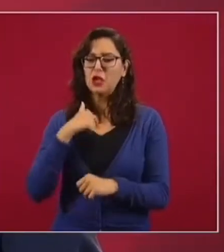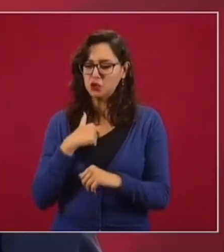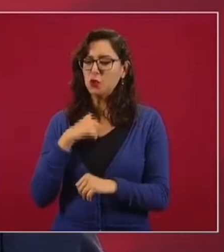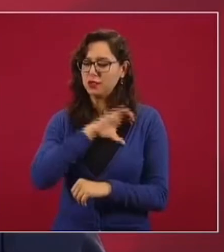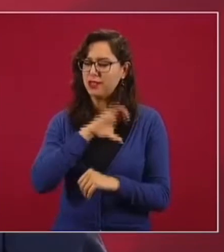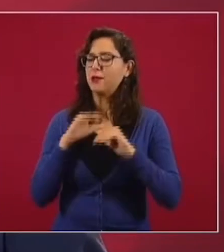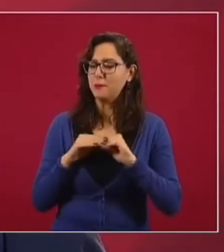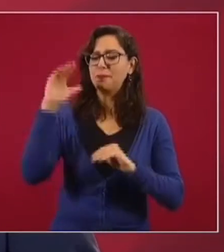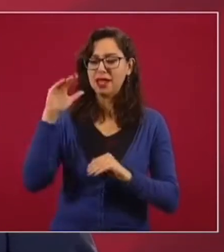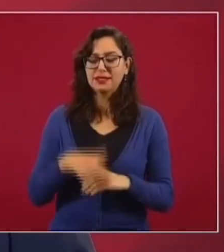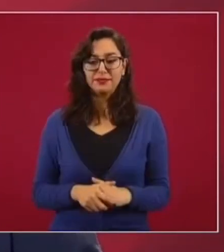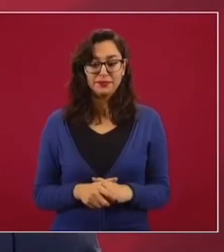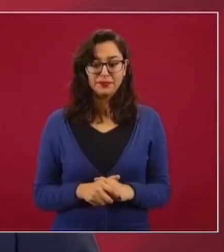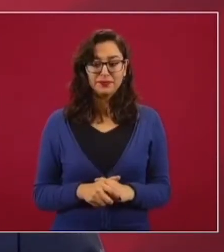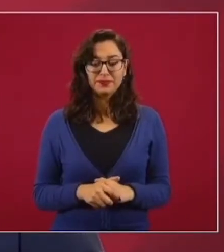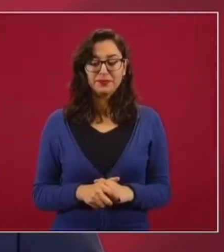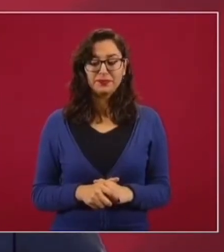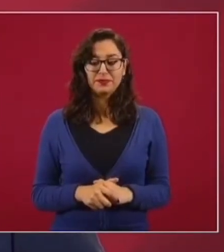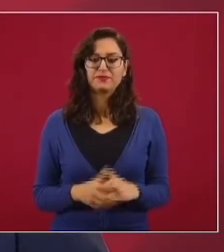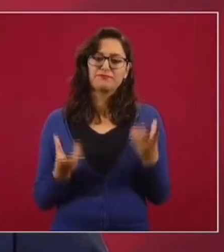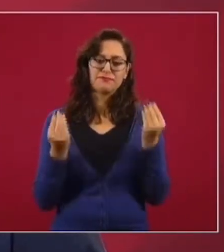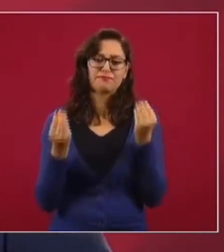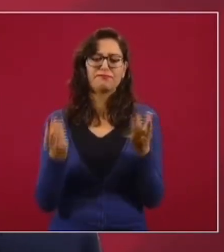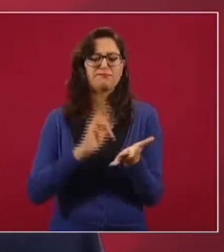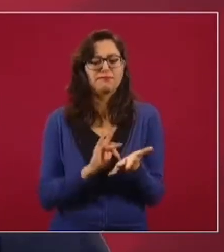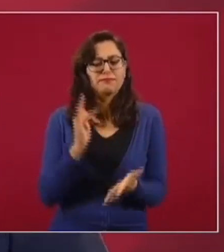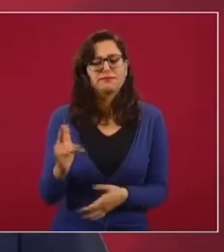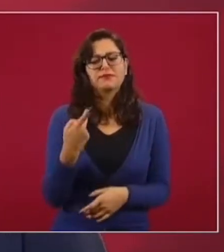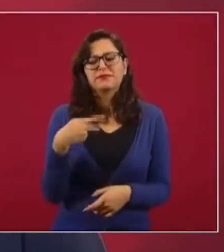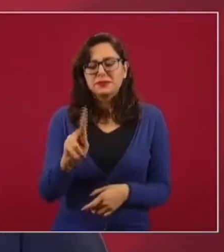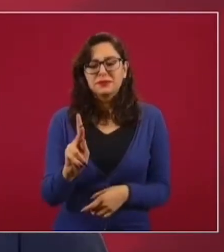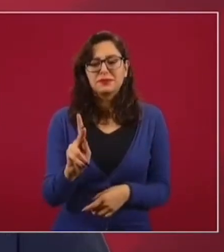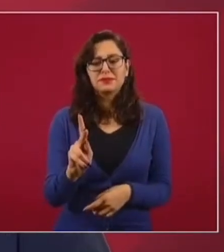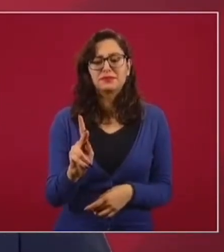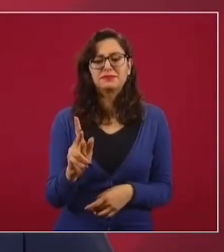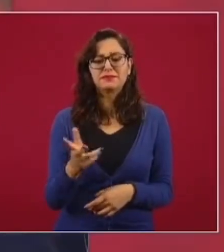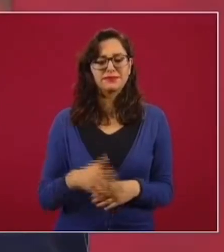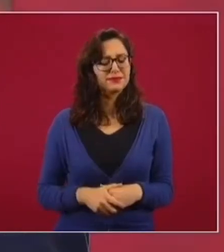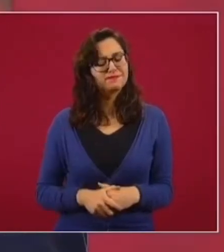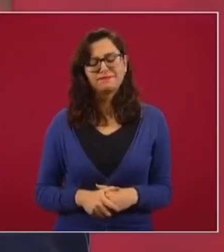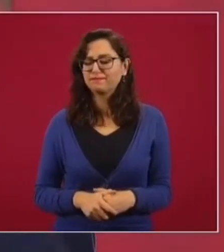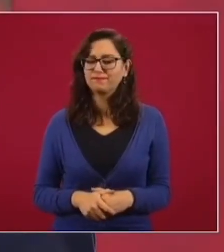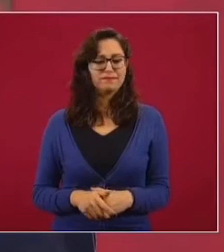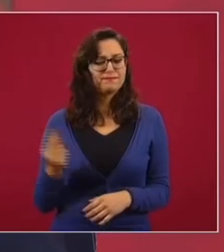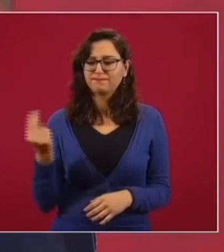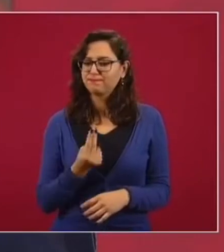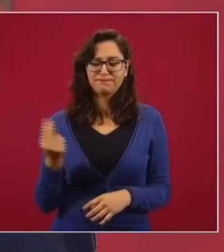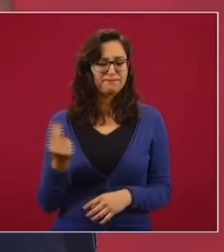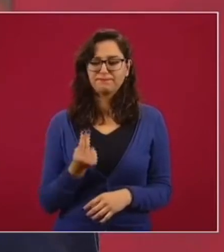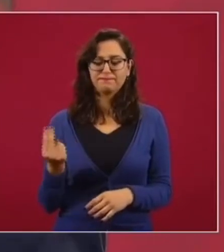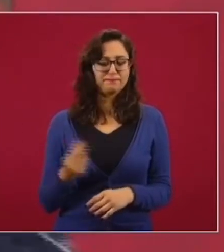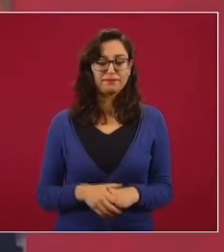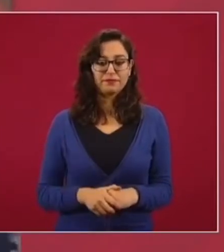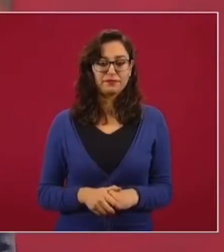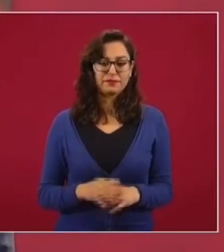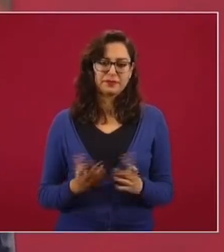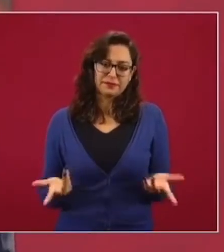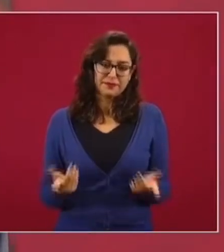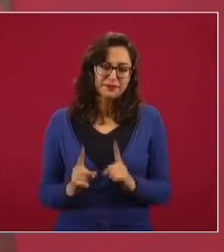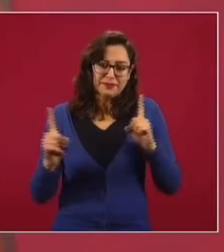todavía. Entonces, muchas gracias, pero no hace falta. Miren